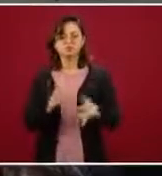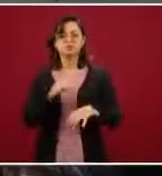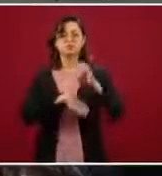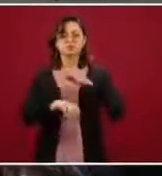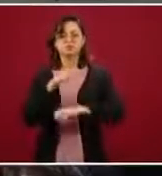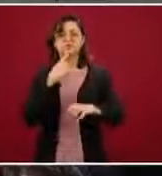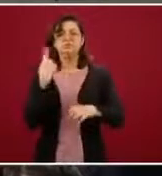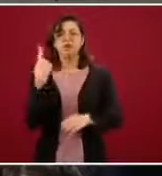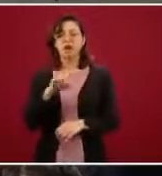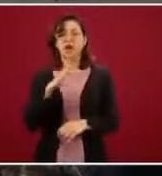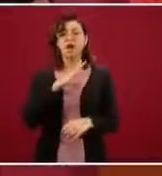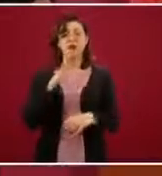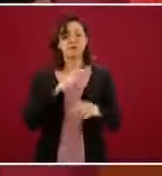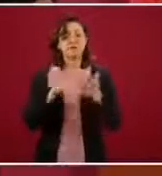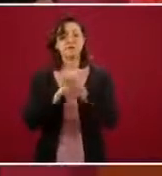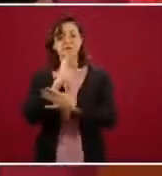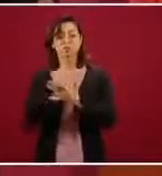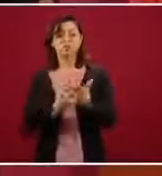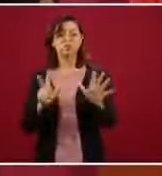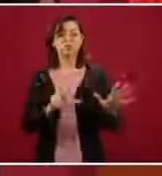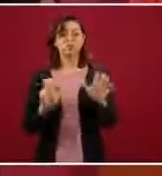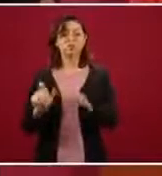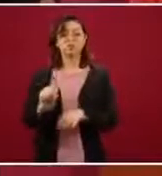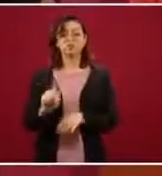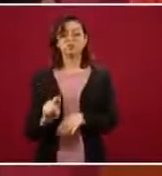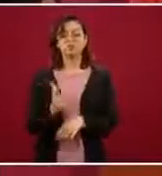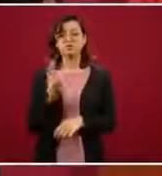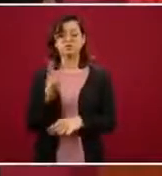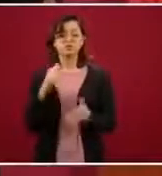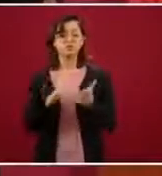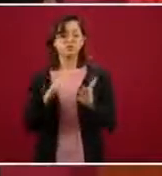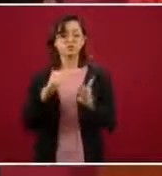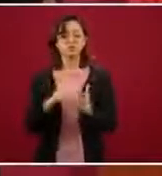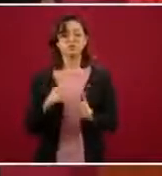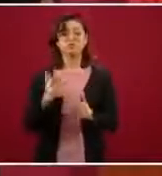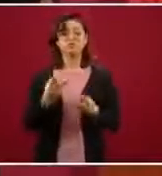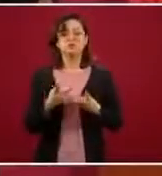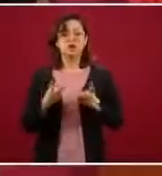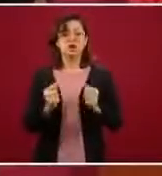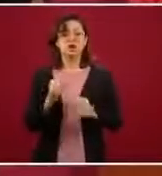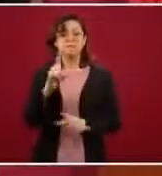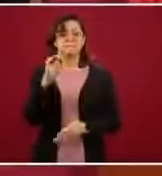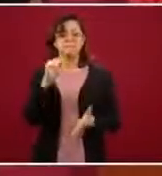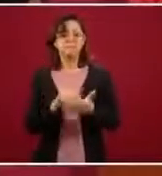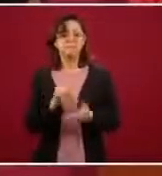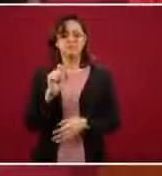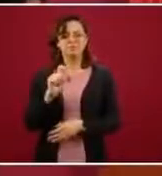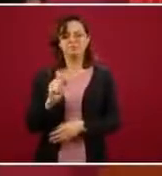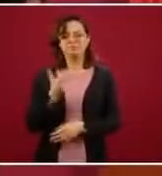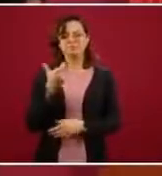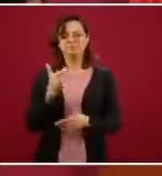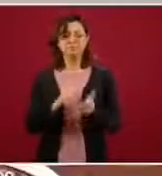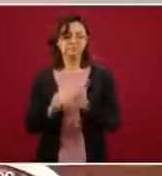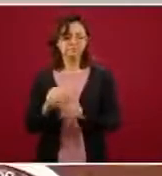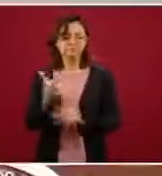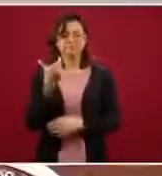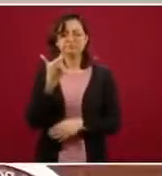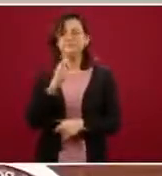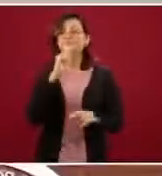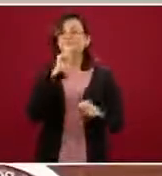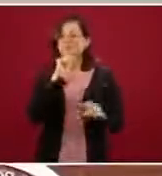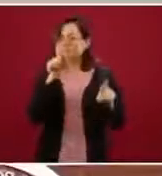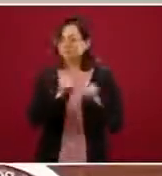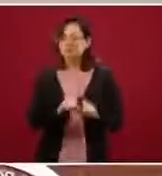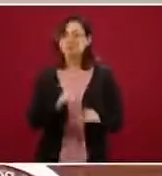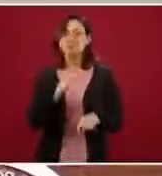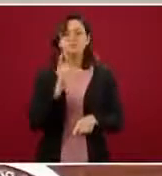encontramos facturación por 872 millones de pesos y gastos por 1.020 millones de pesos, lo cual significa nuevamente que hubo